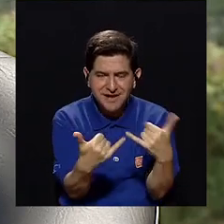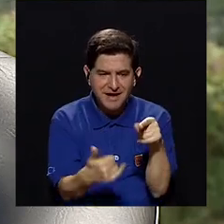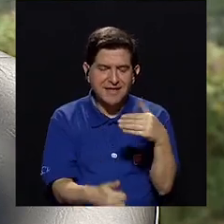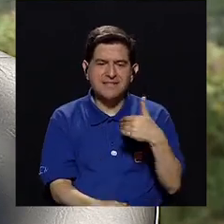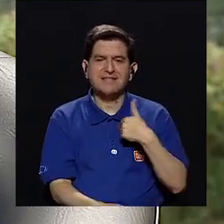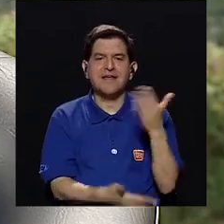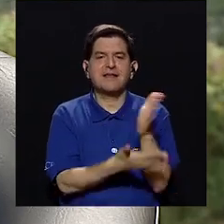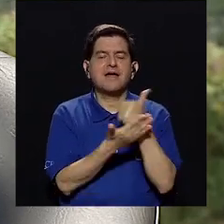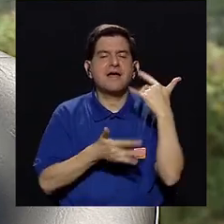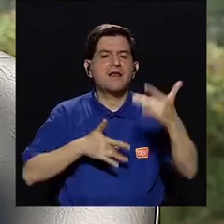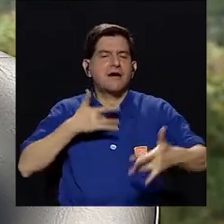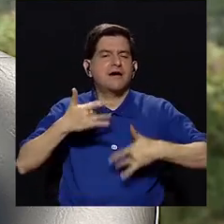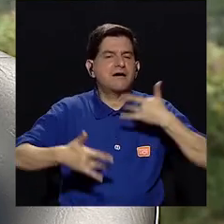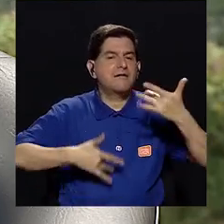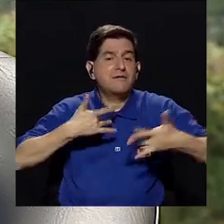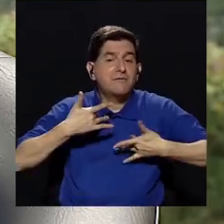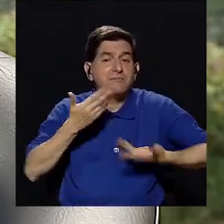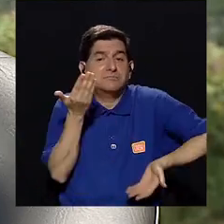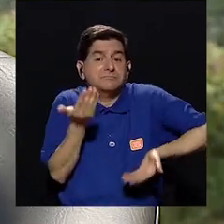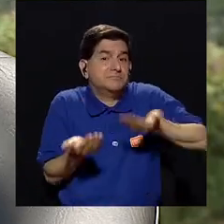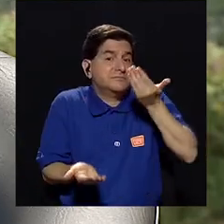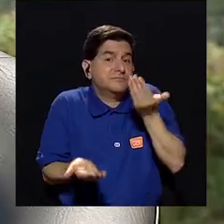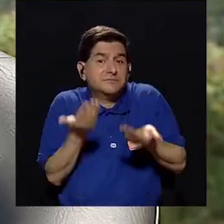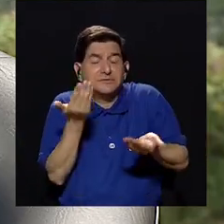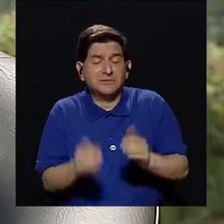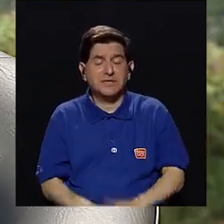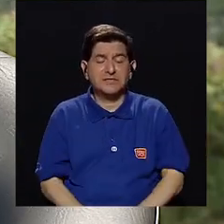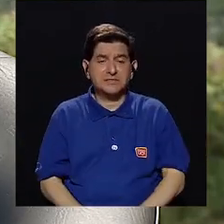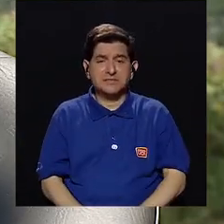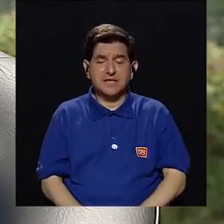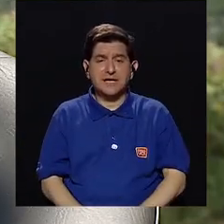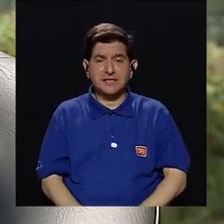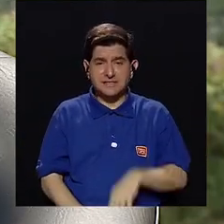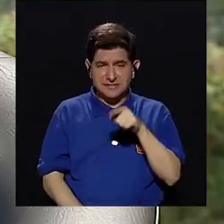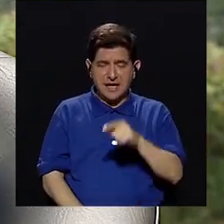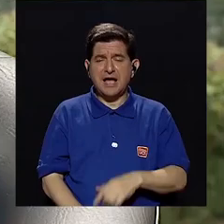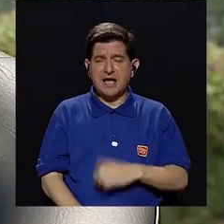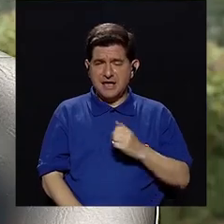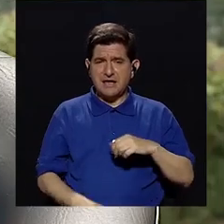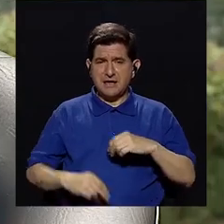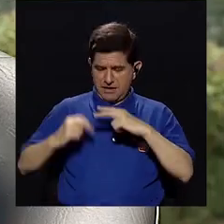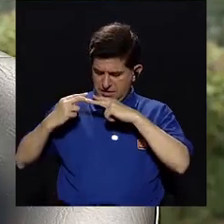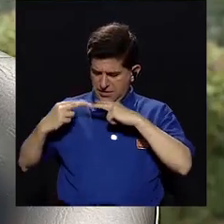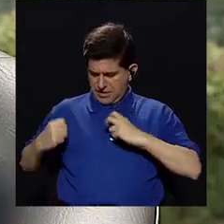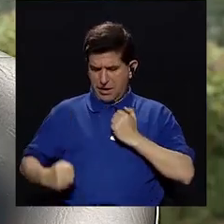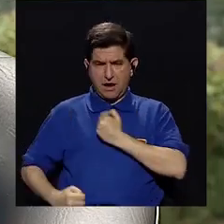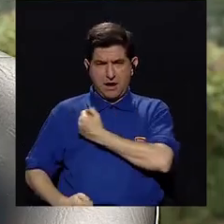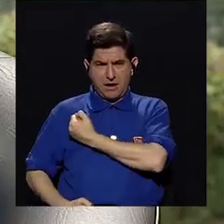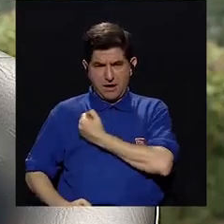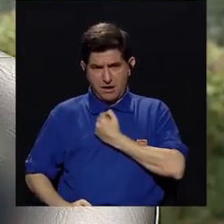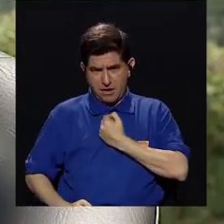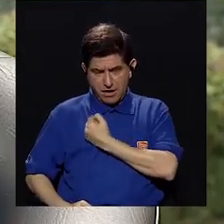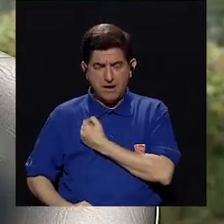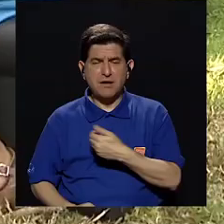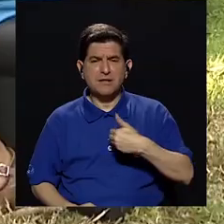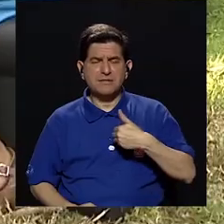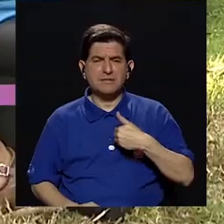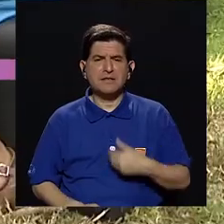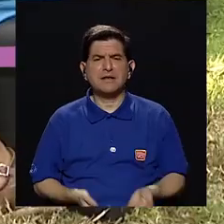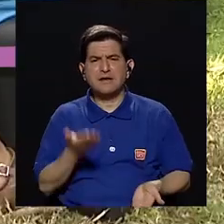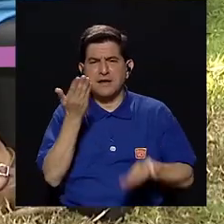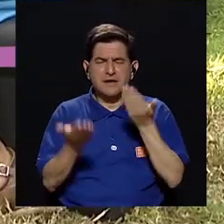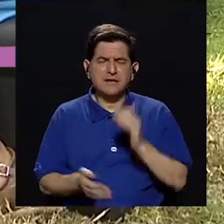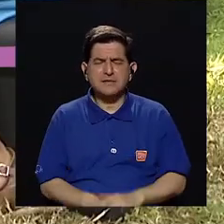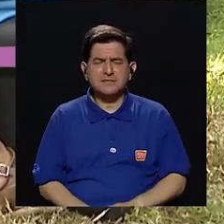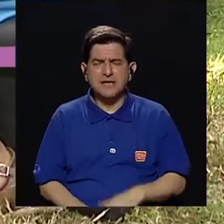tiene algún síntoma y en su en su mamografía ultrasonido le sale que que tiene un virus 5 que tiene